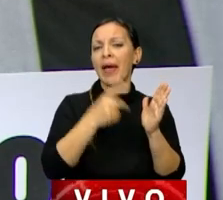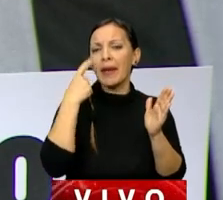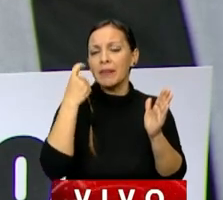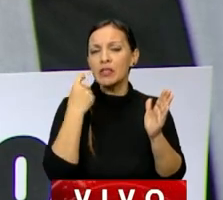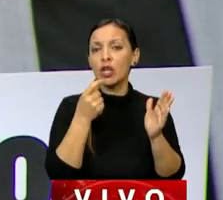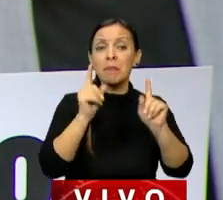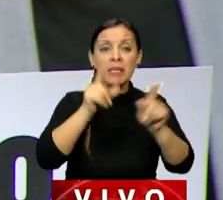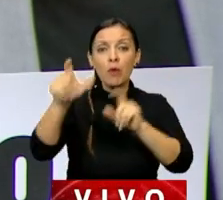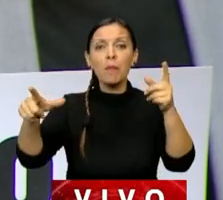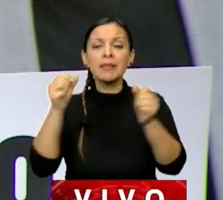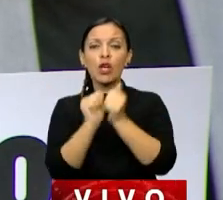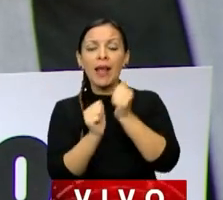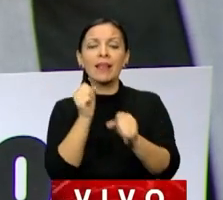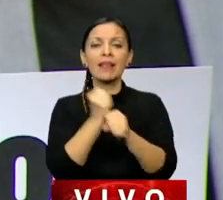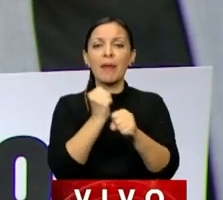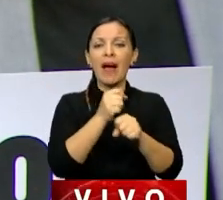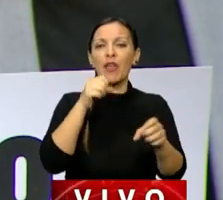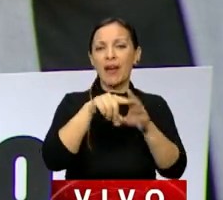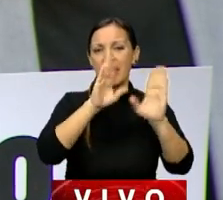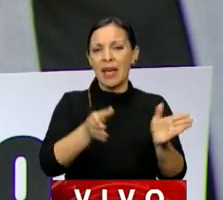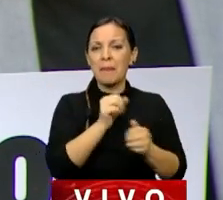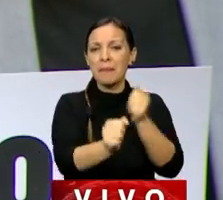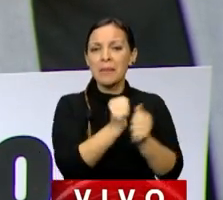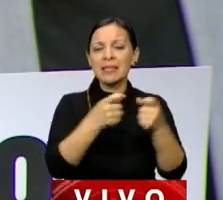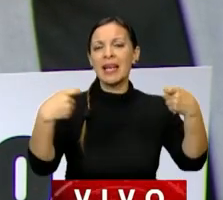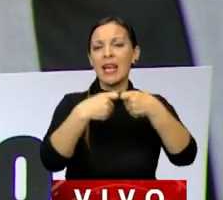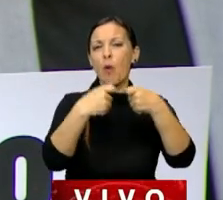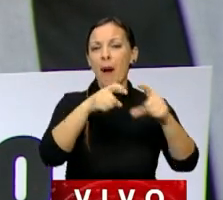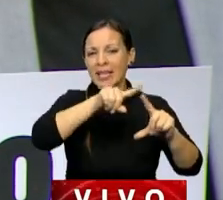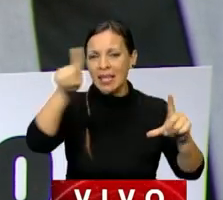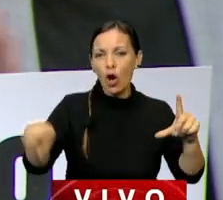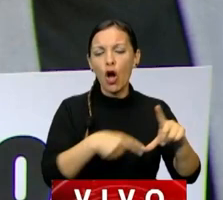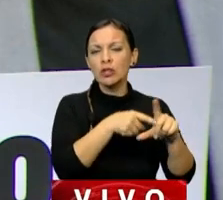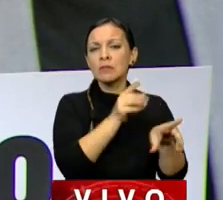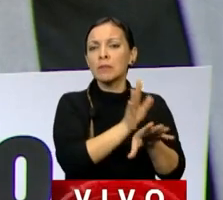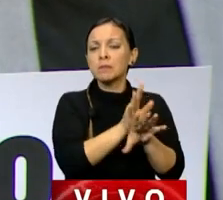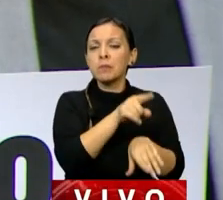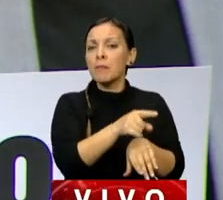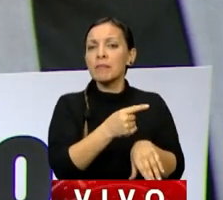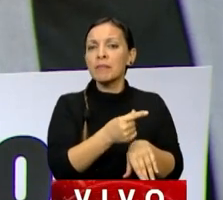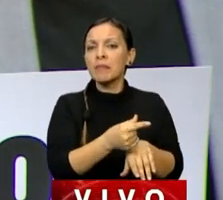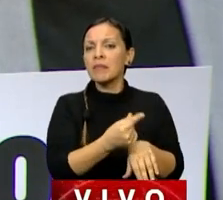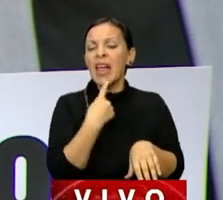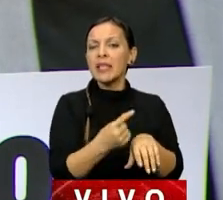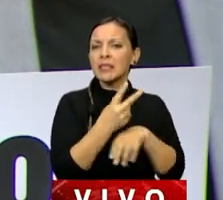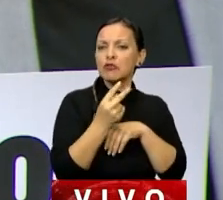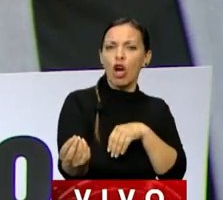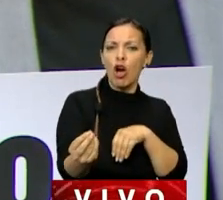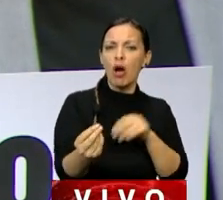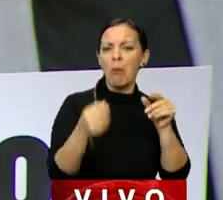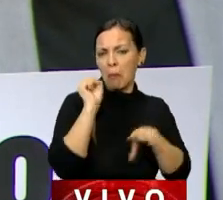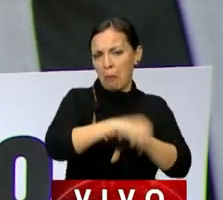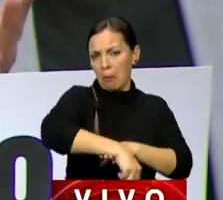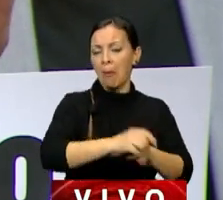del neumático enfrentando a la patronal del neumático completamente reactivada que no quiere la cláusula